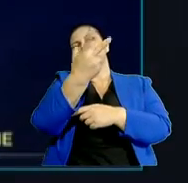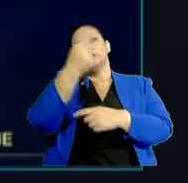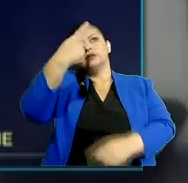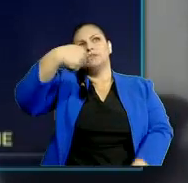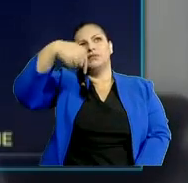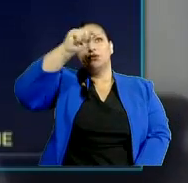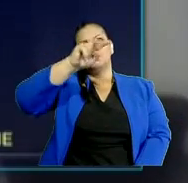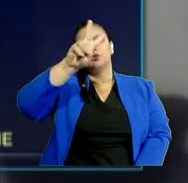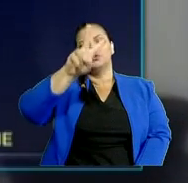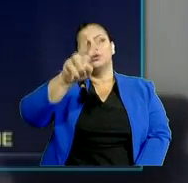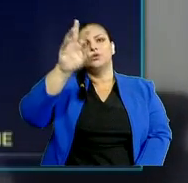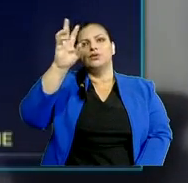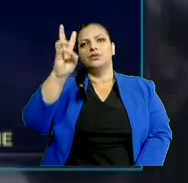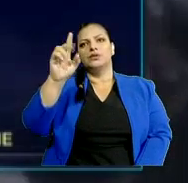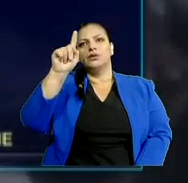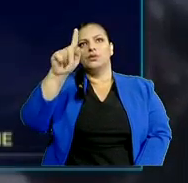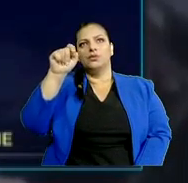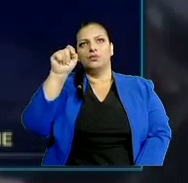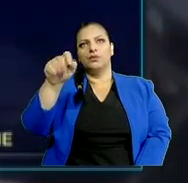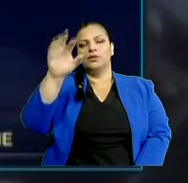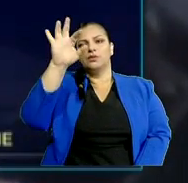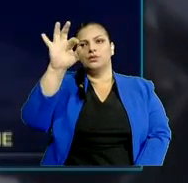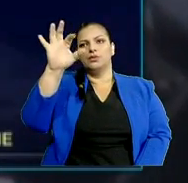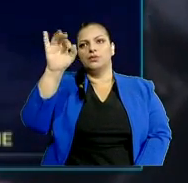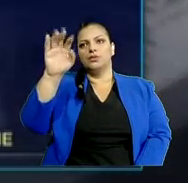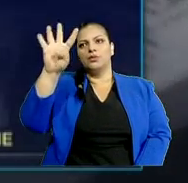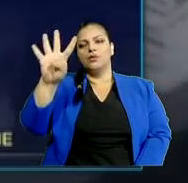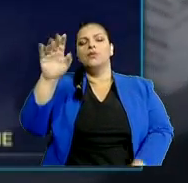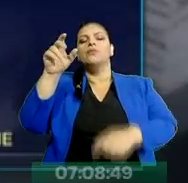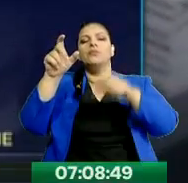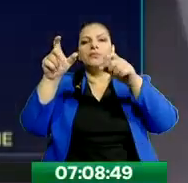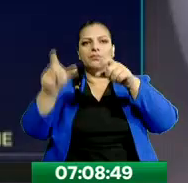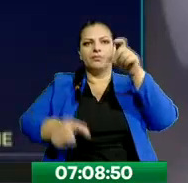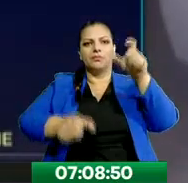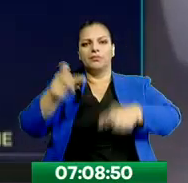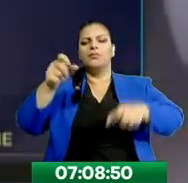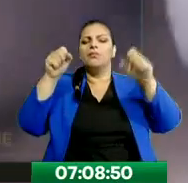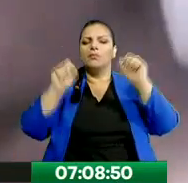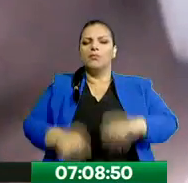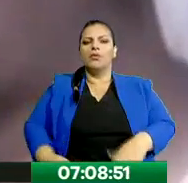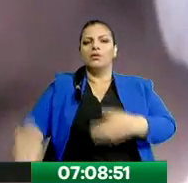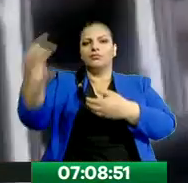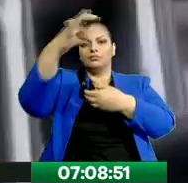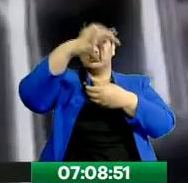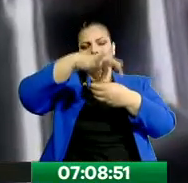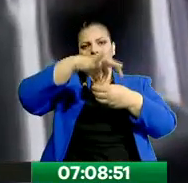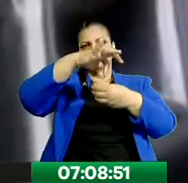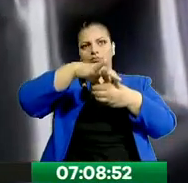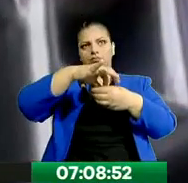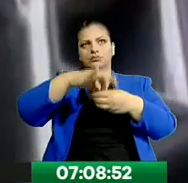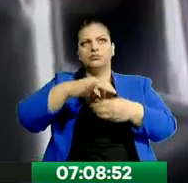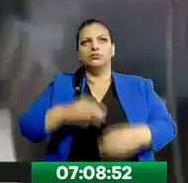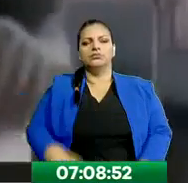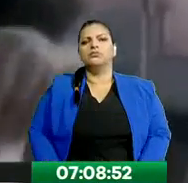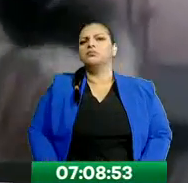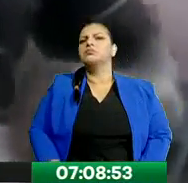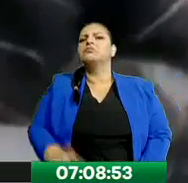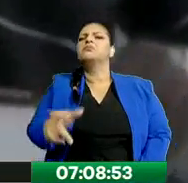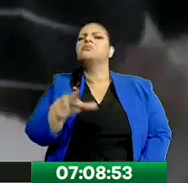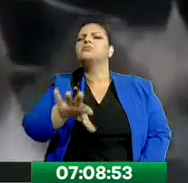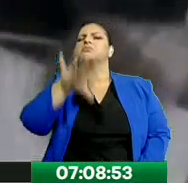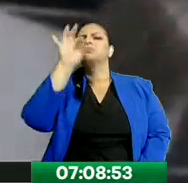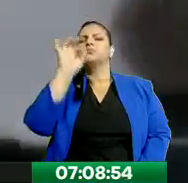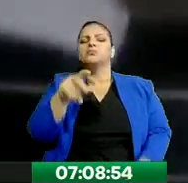13.261.994 personas las que están habilitadas para sufragar en las elecciones de 2019, en las que se elegirán, entre otras cosas,